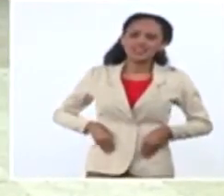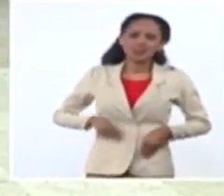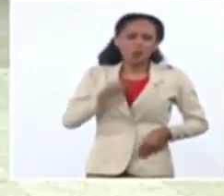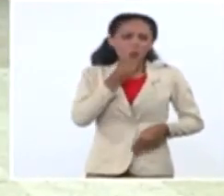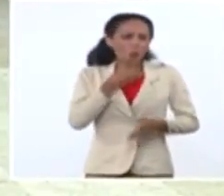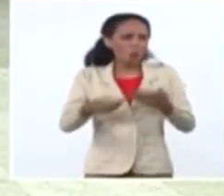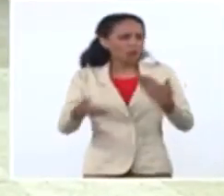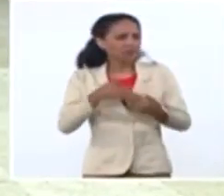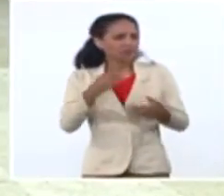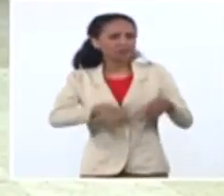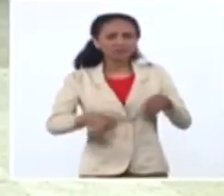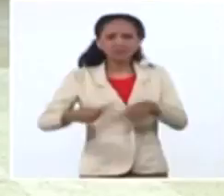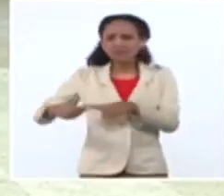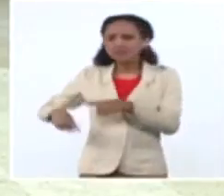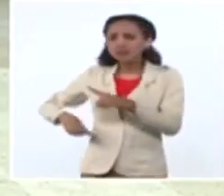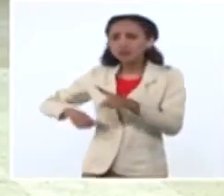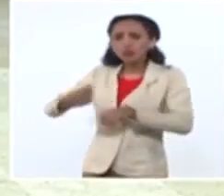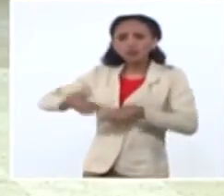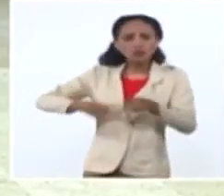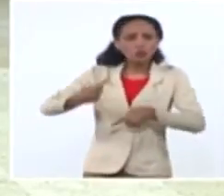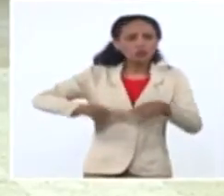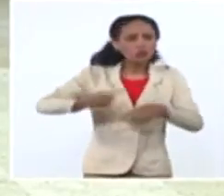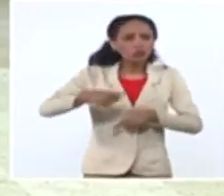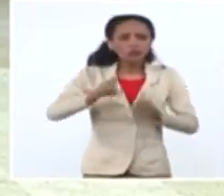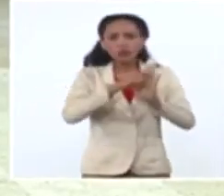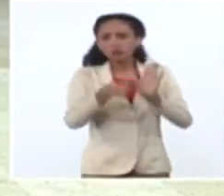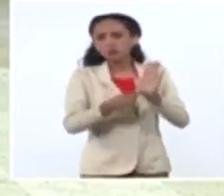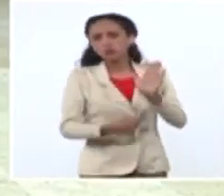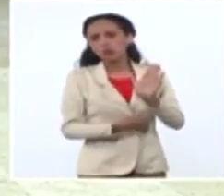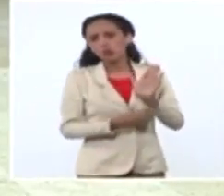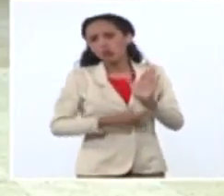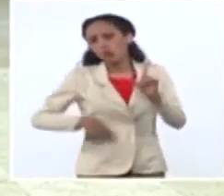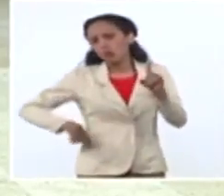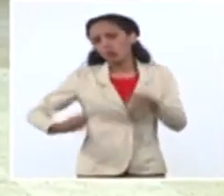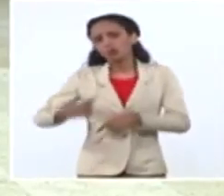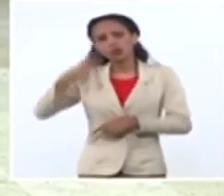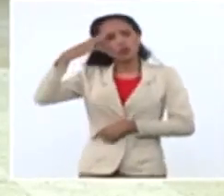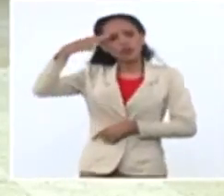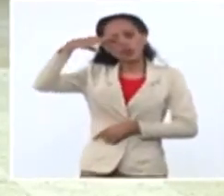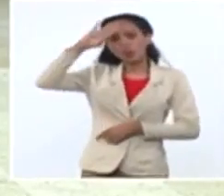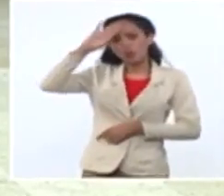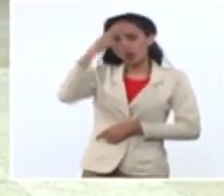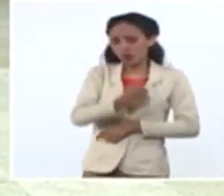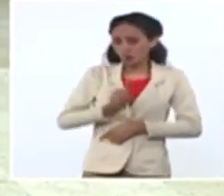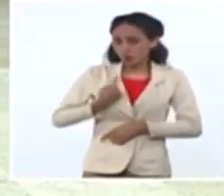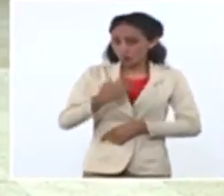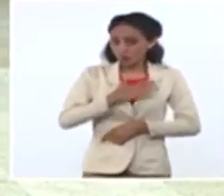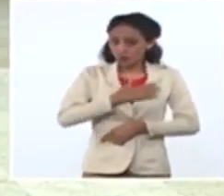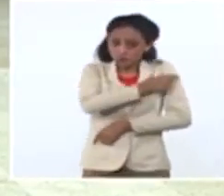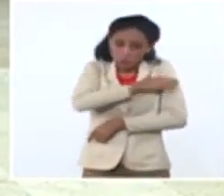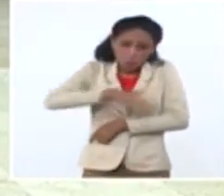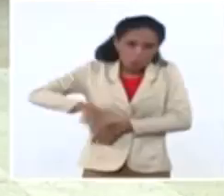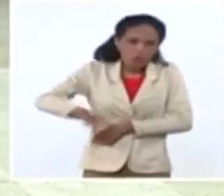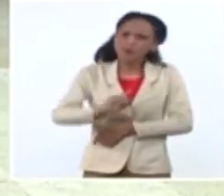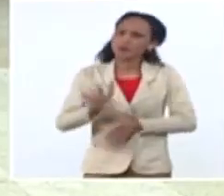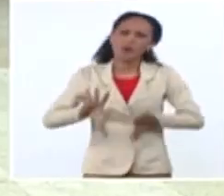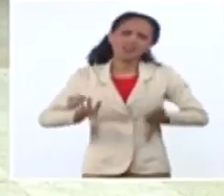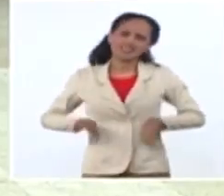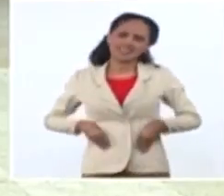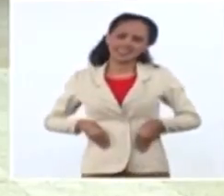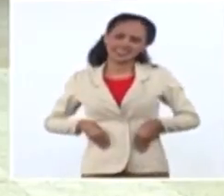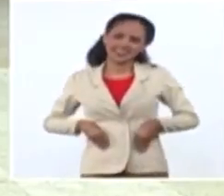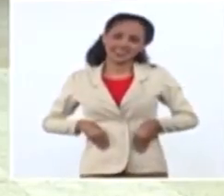de acciones inconstitucionales o no constitucionales o anticonstitucionales, como